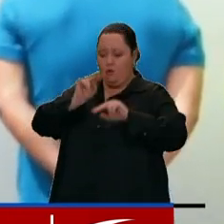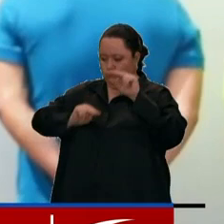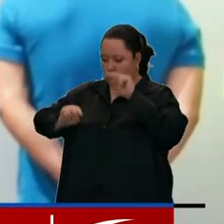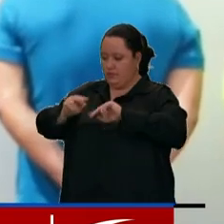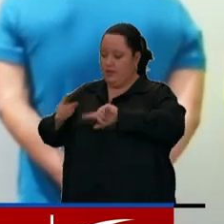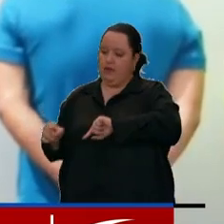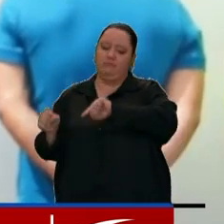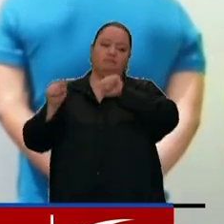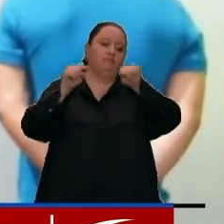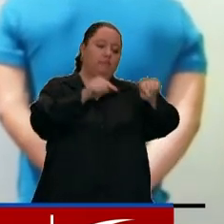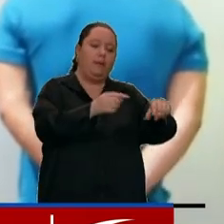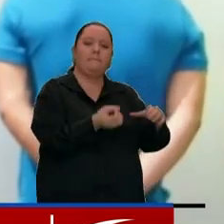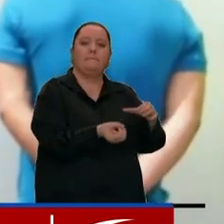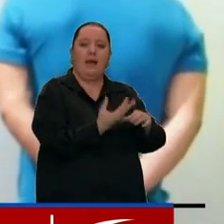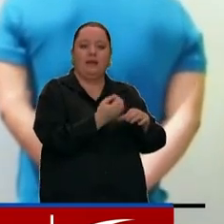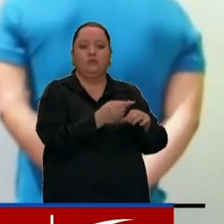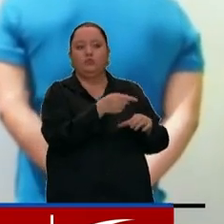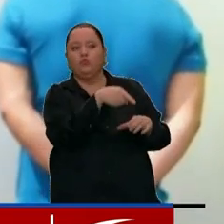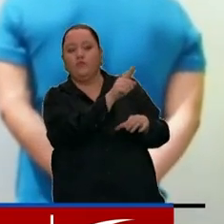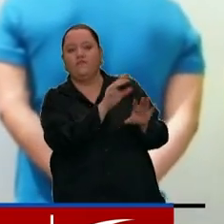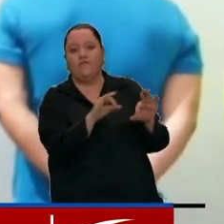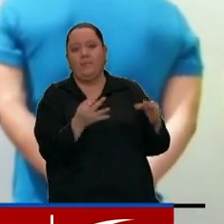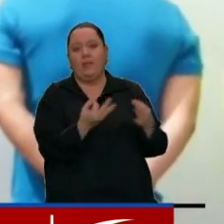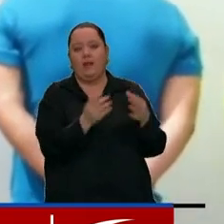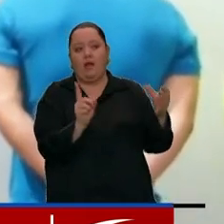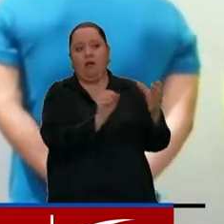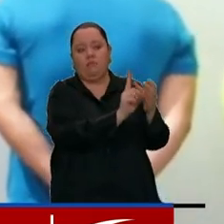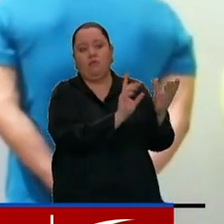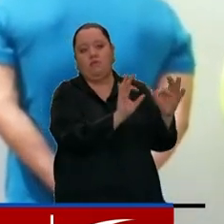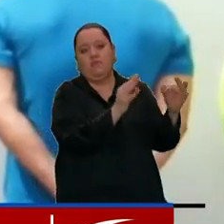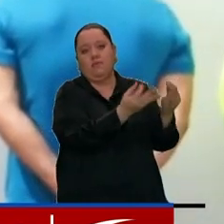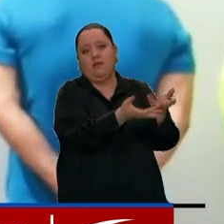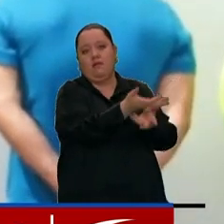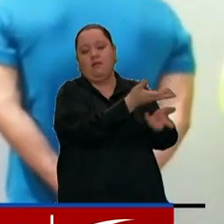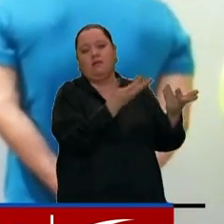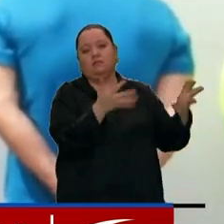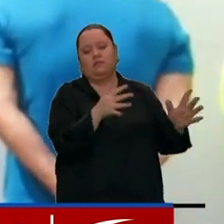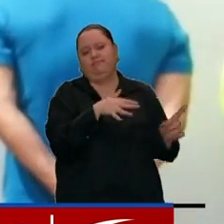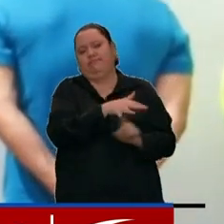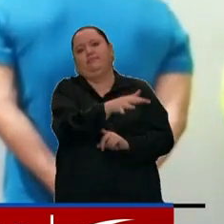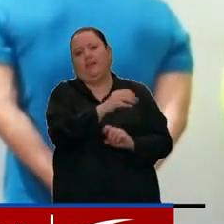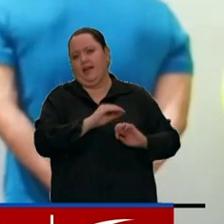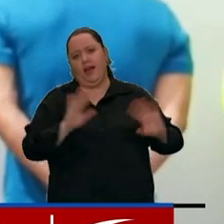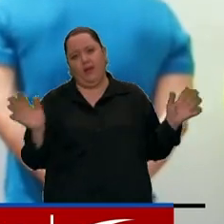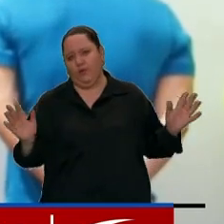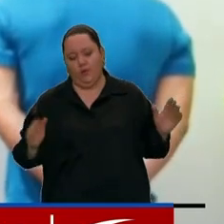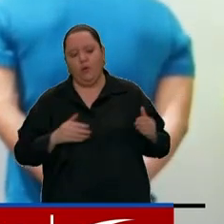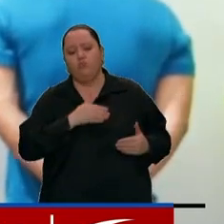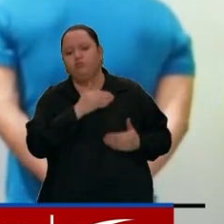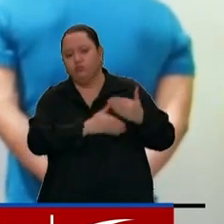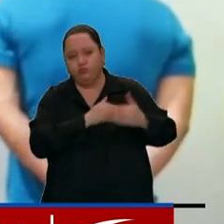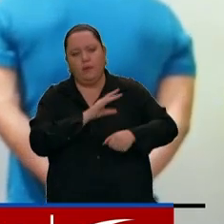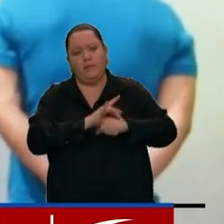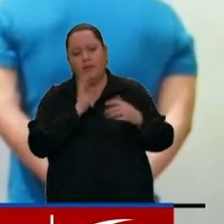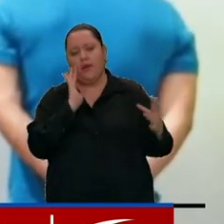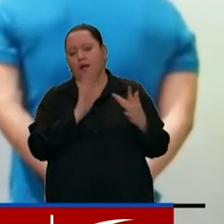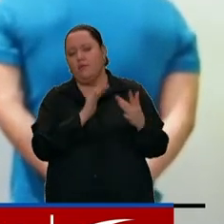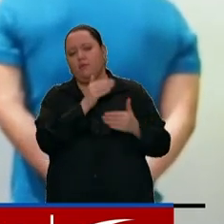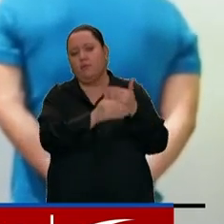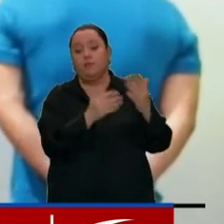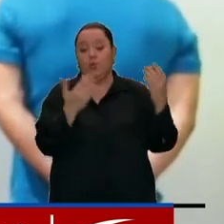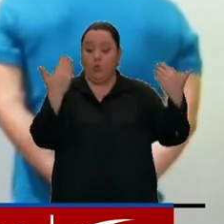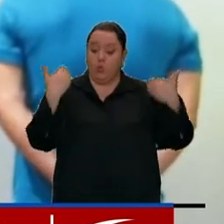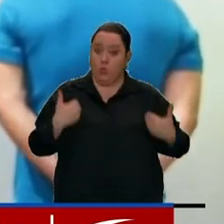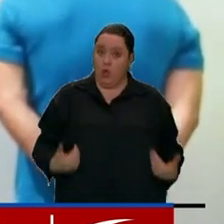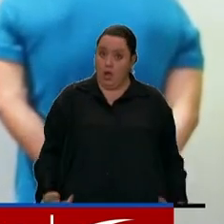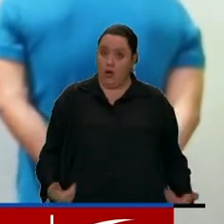aquí pasto ya se reunió con su núcleo familiar está obviamente afectado y continúa el procedimiento médico correspondiente físicamente